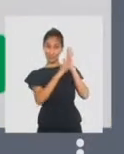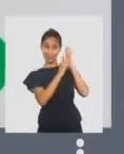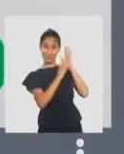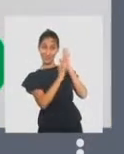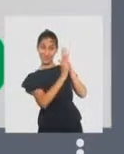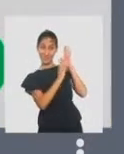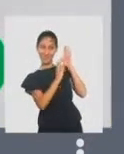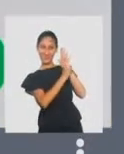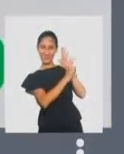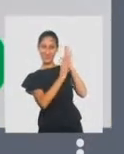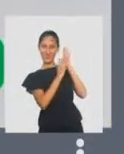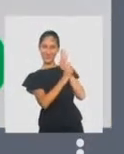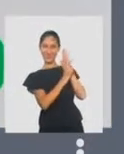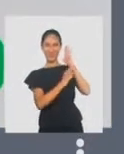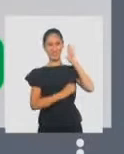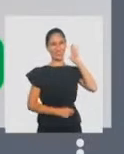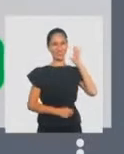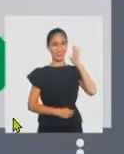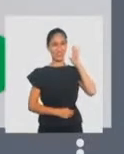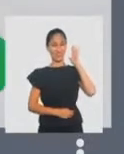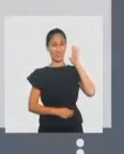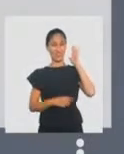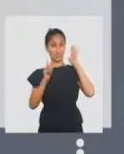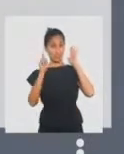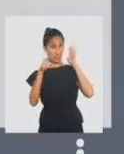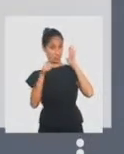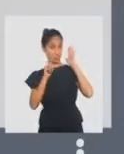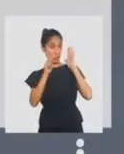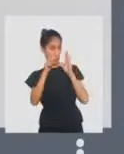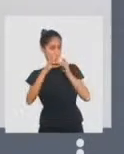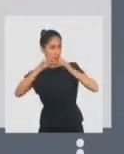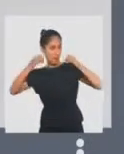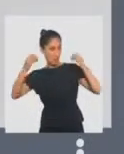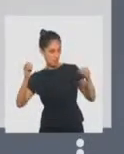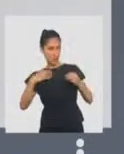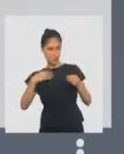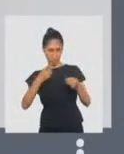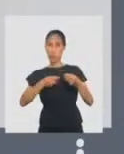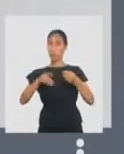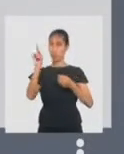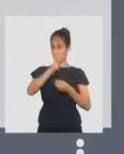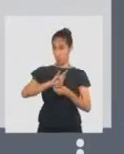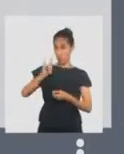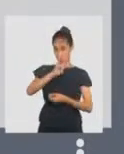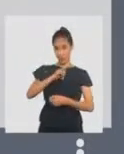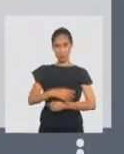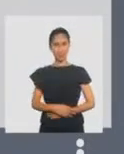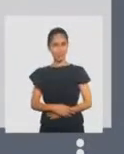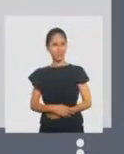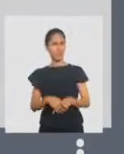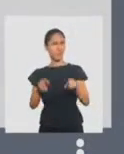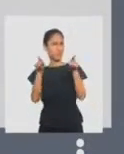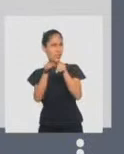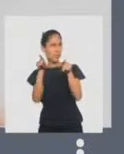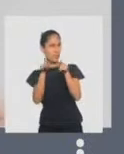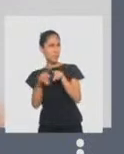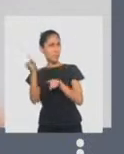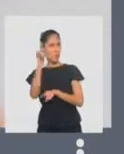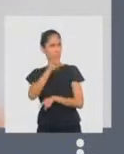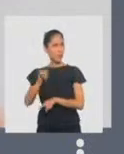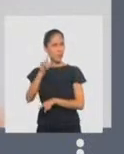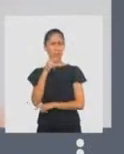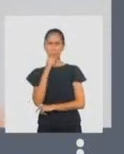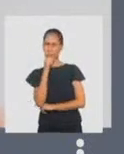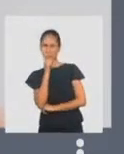Buy 5 and get 1 for free. Es una de las frases que voy a utilizar. También